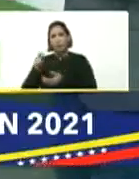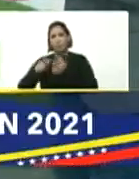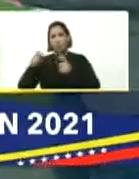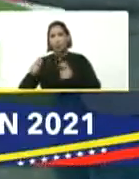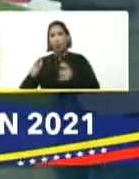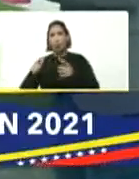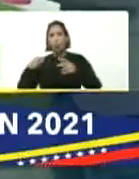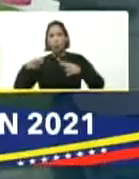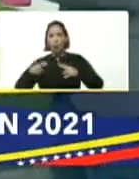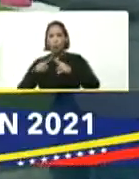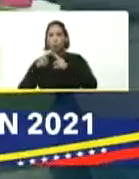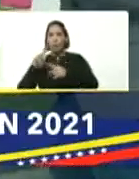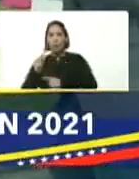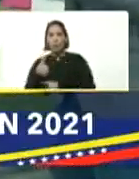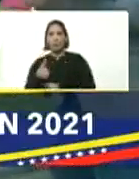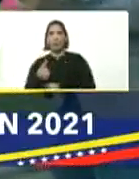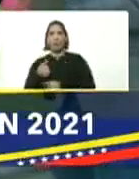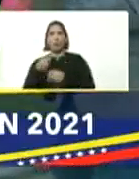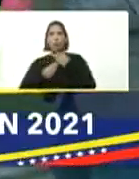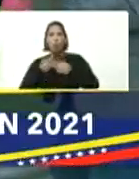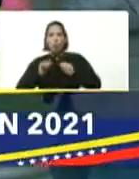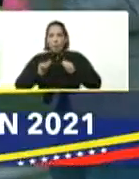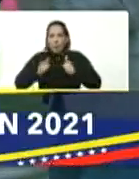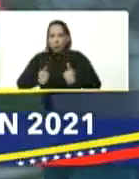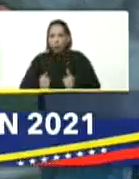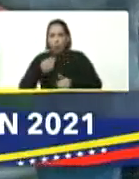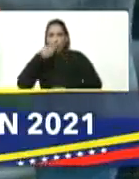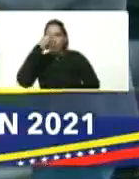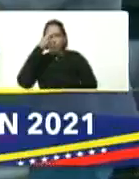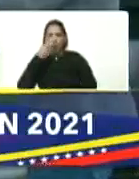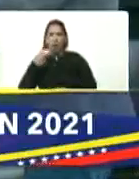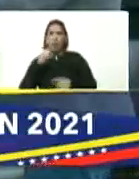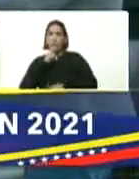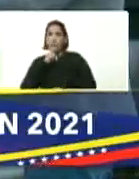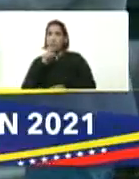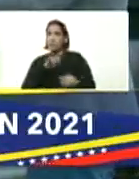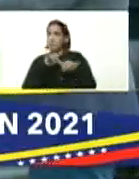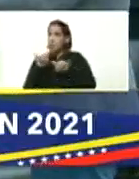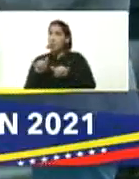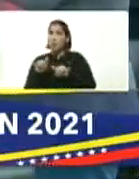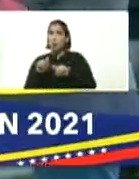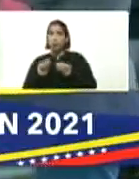encontrar el principio de la carrera de mi padre, esos inicios tan difíciles, que son los mismos inicios.